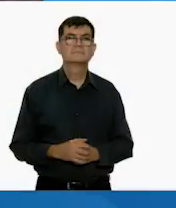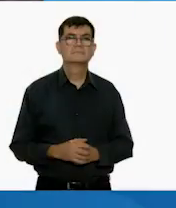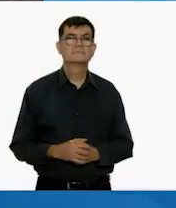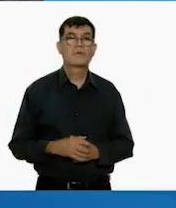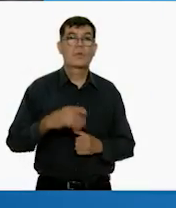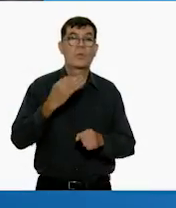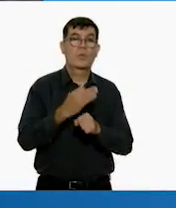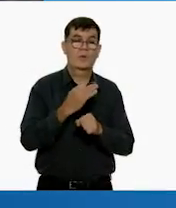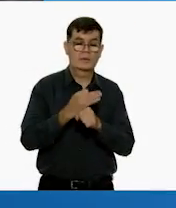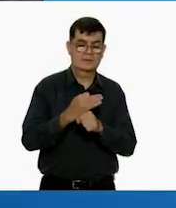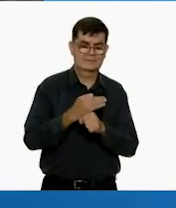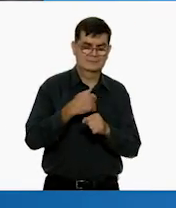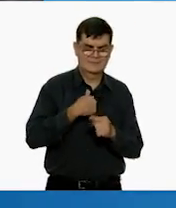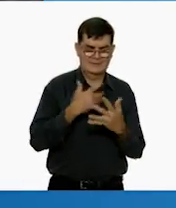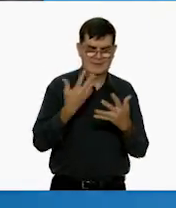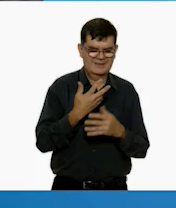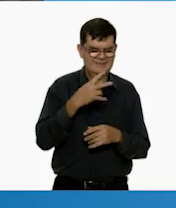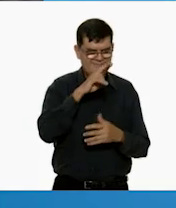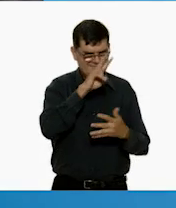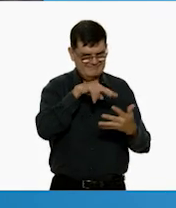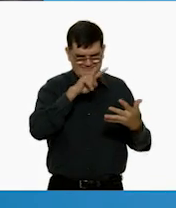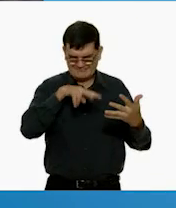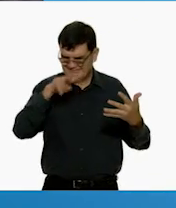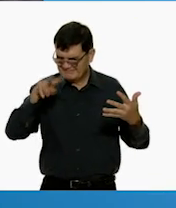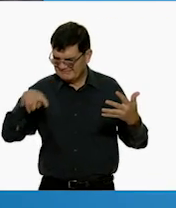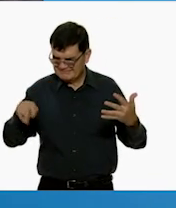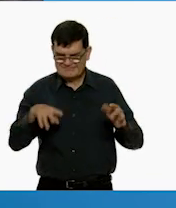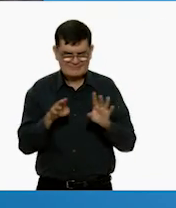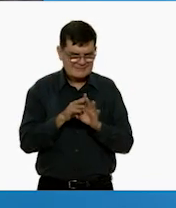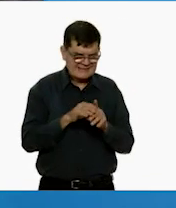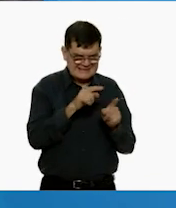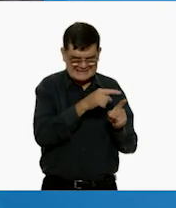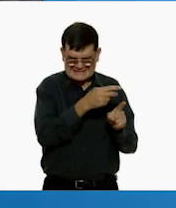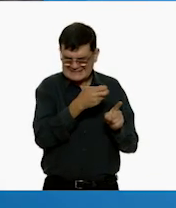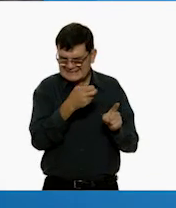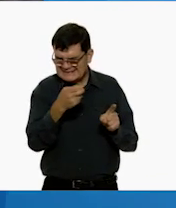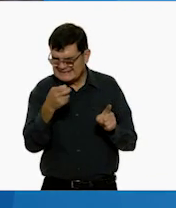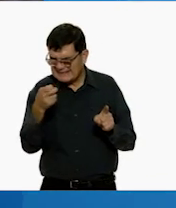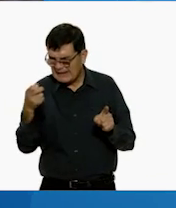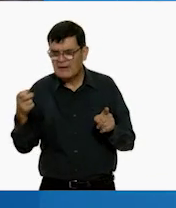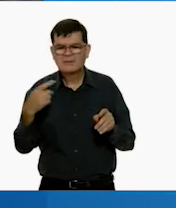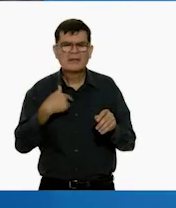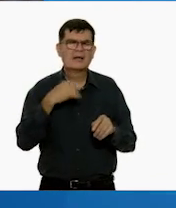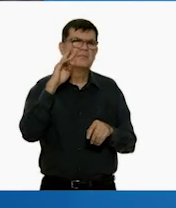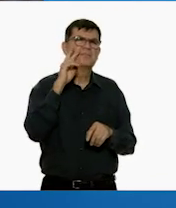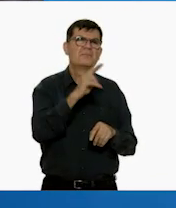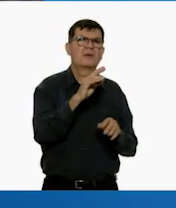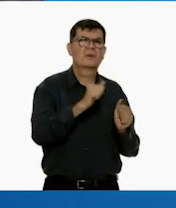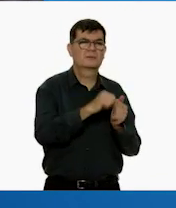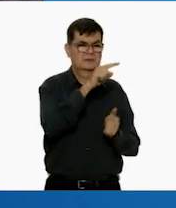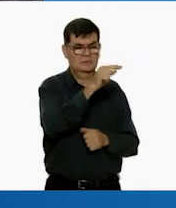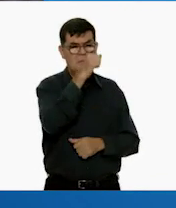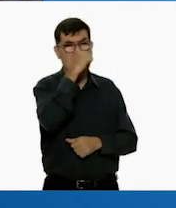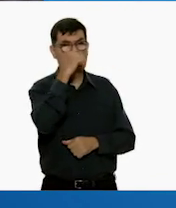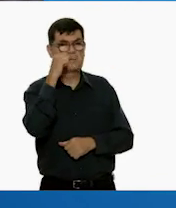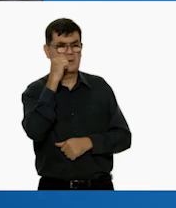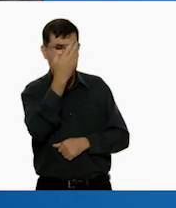En este recorrido que hemos hecho, creo que hemos visto que la figura de Juárez